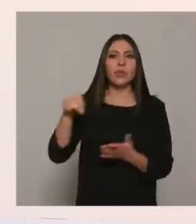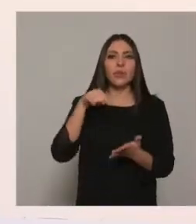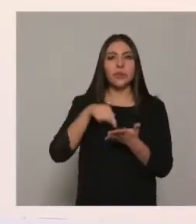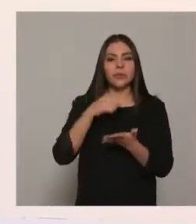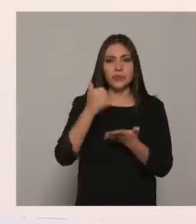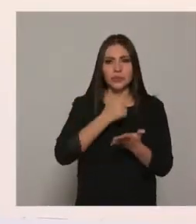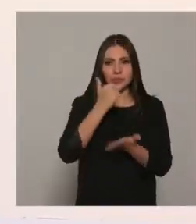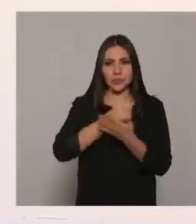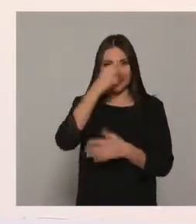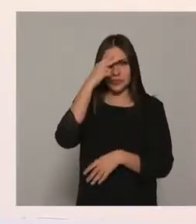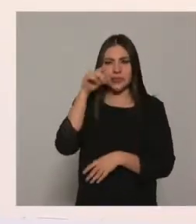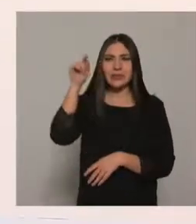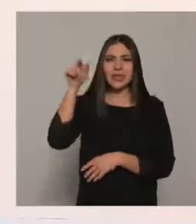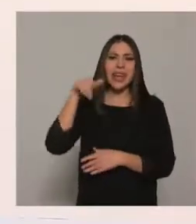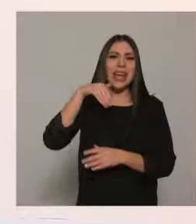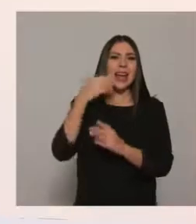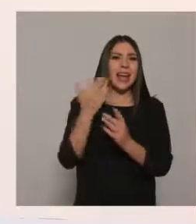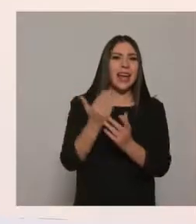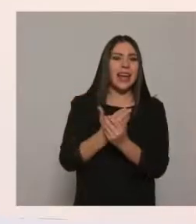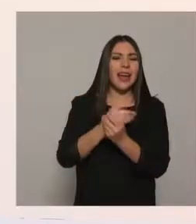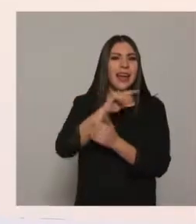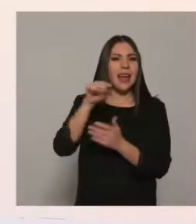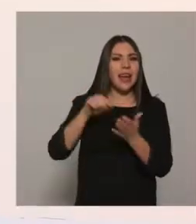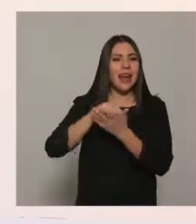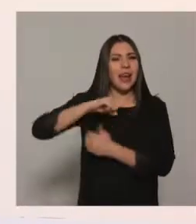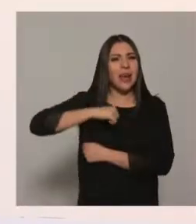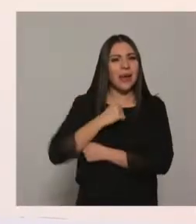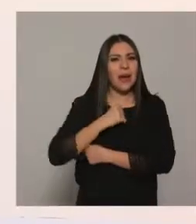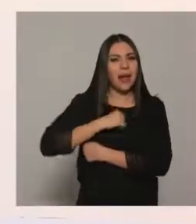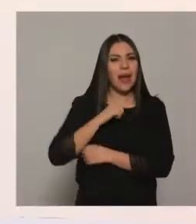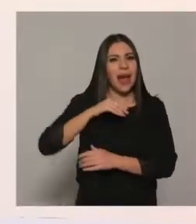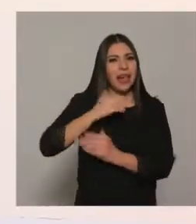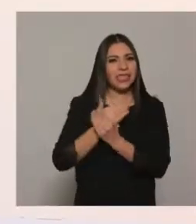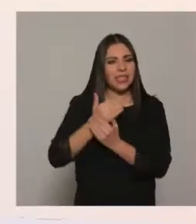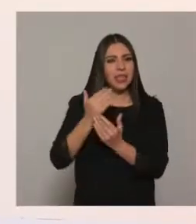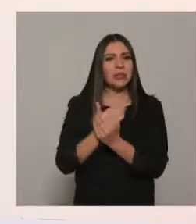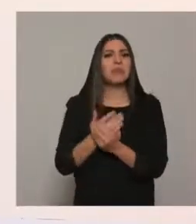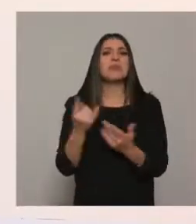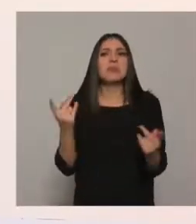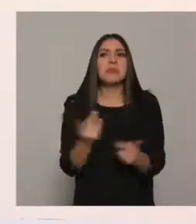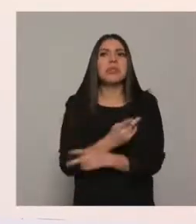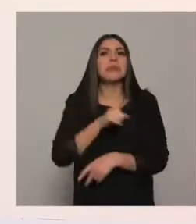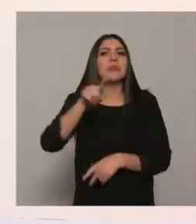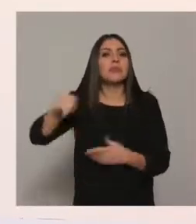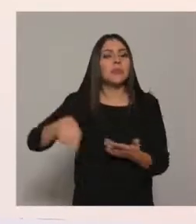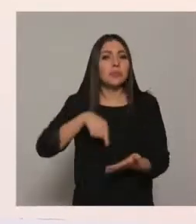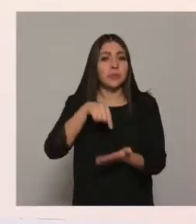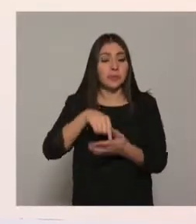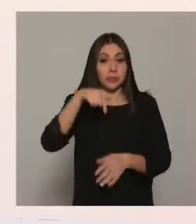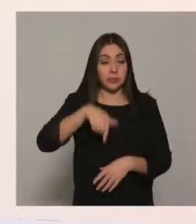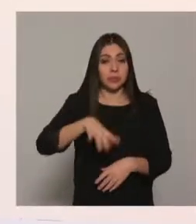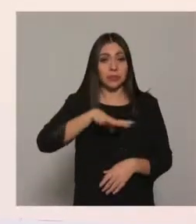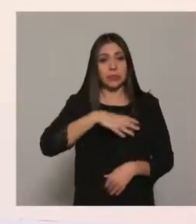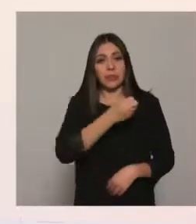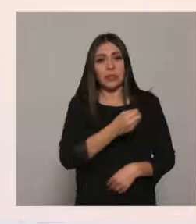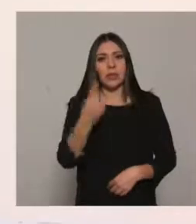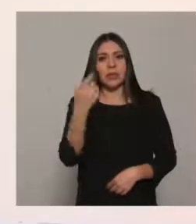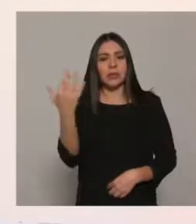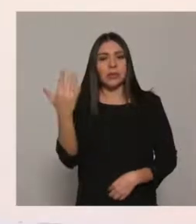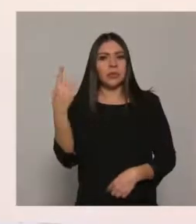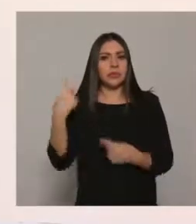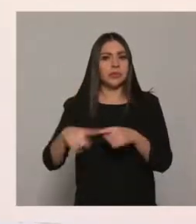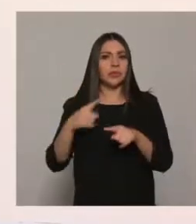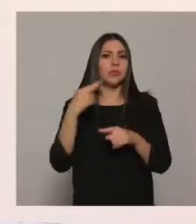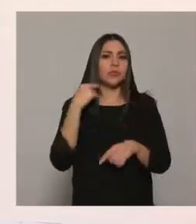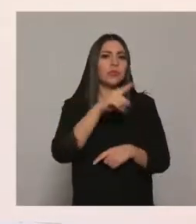archivo? Además, en toda la ciudad hay 250 notarías. Usted bien puede ubicar la que esté más cercana